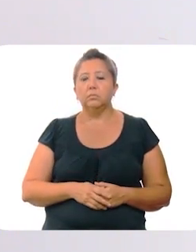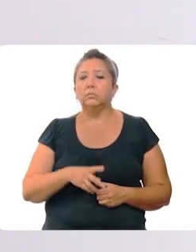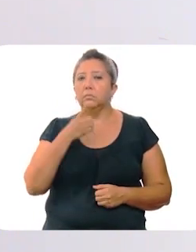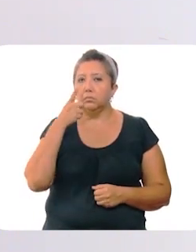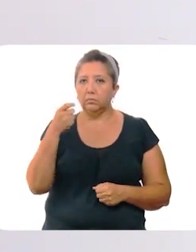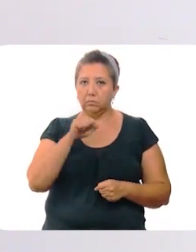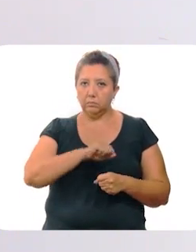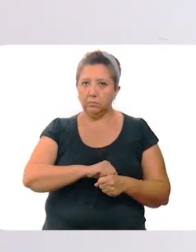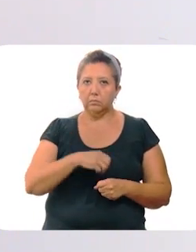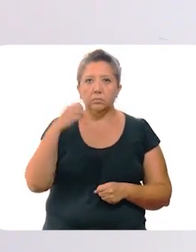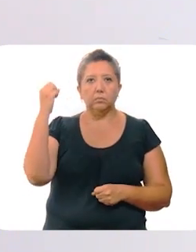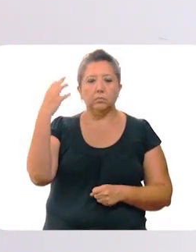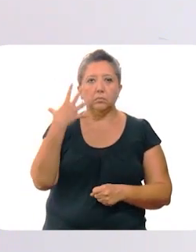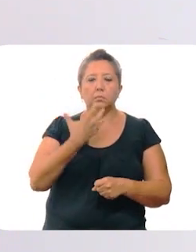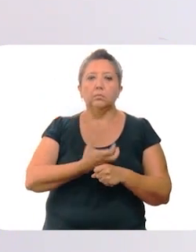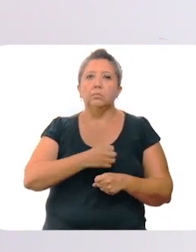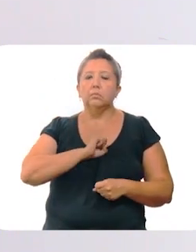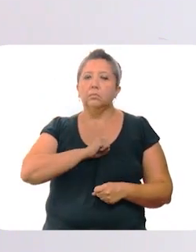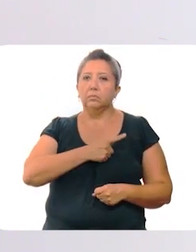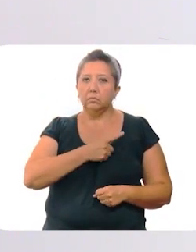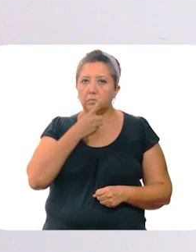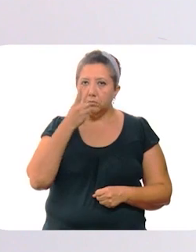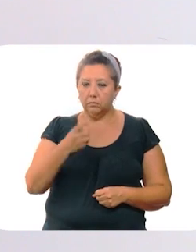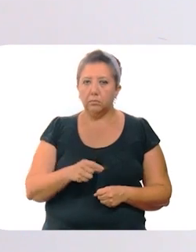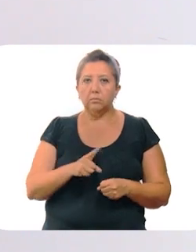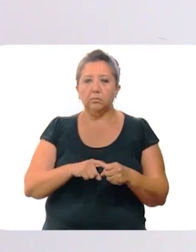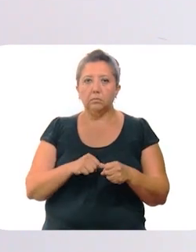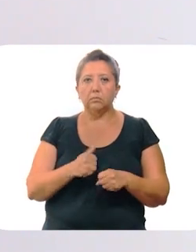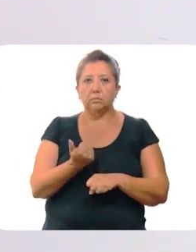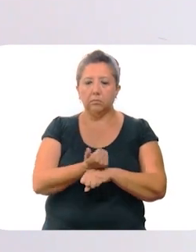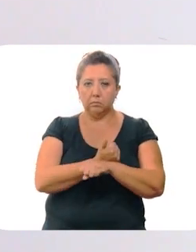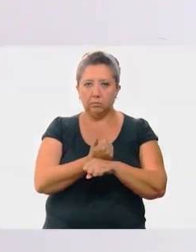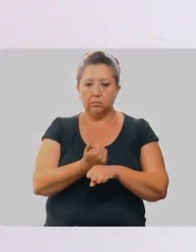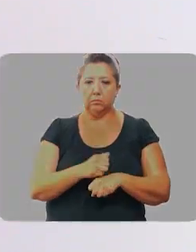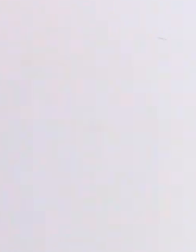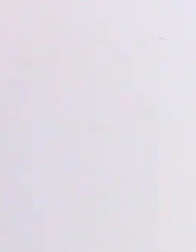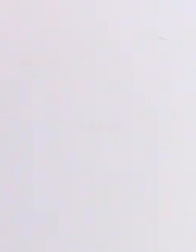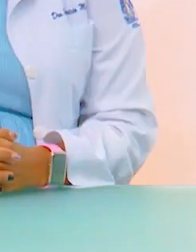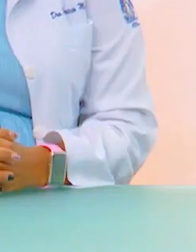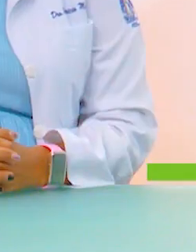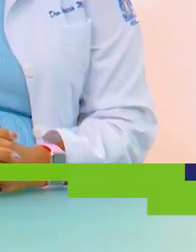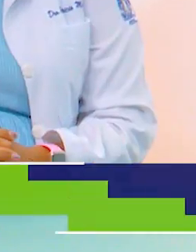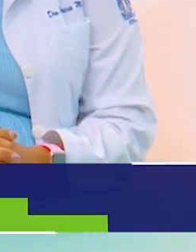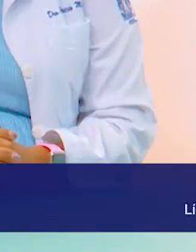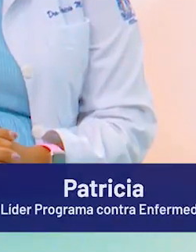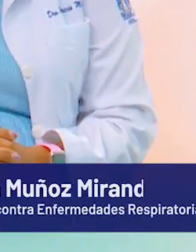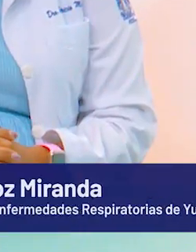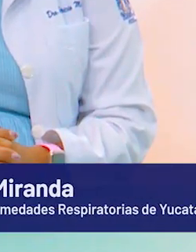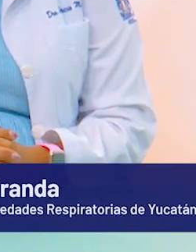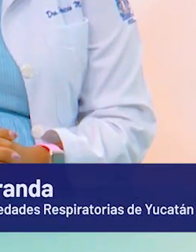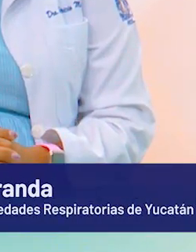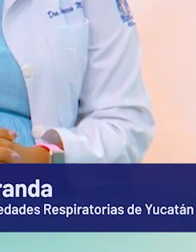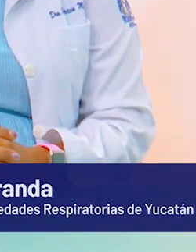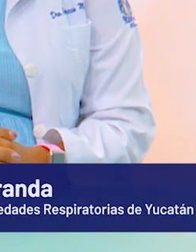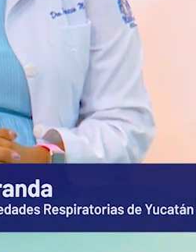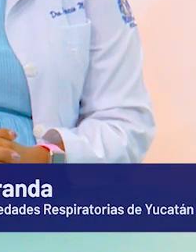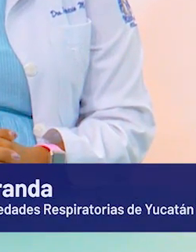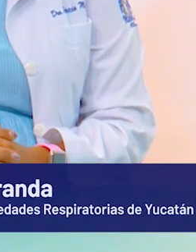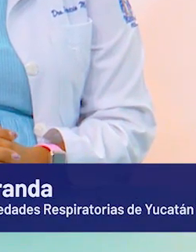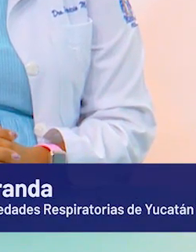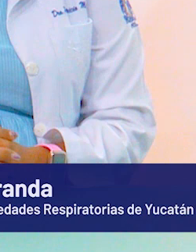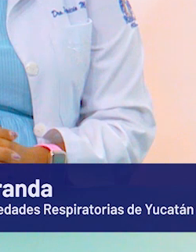Los indicadores semanales del semáforo estatal de salud marcan color amarillo. Este es el informe del día de hoy, doctora. Gracias.